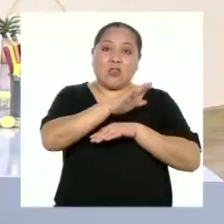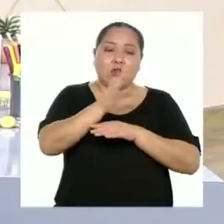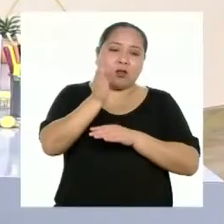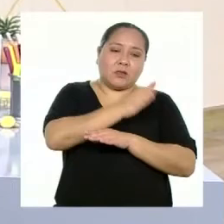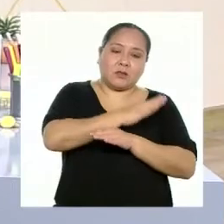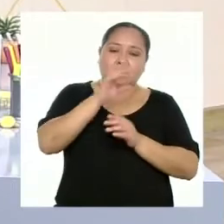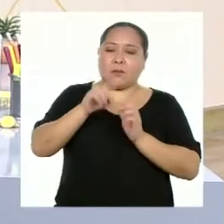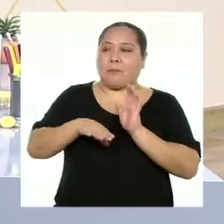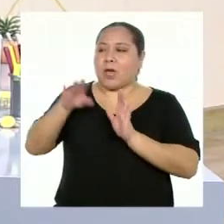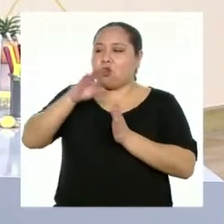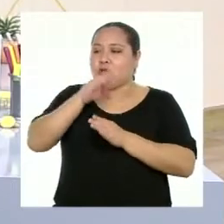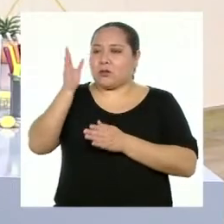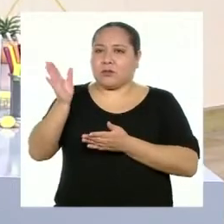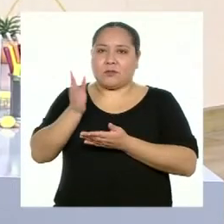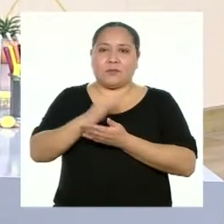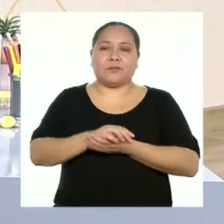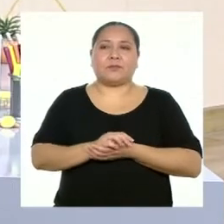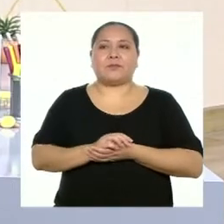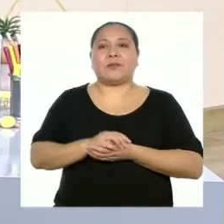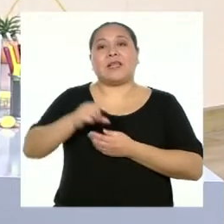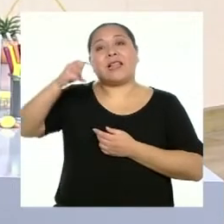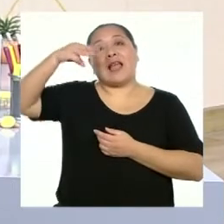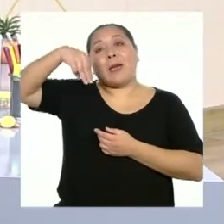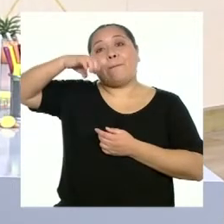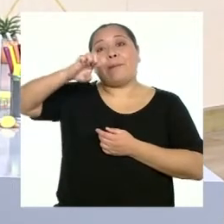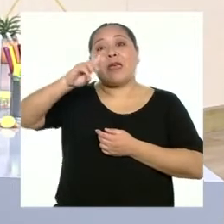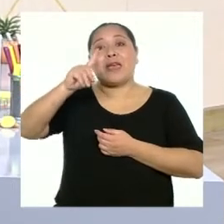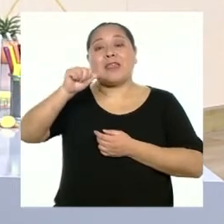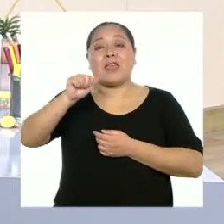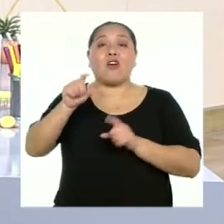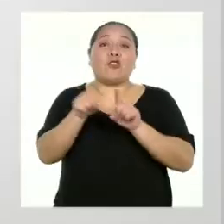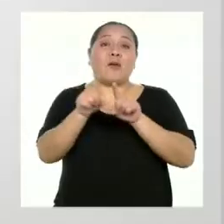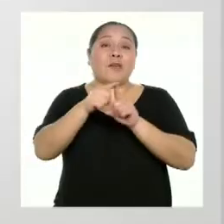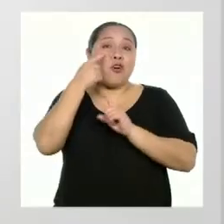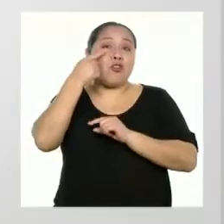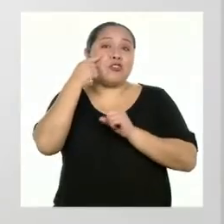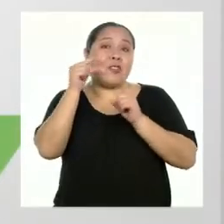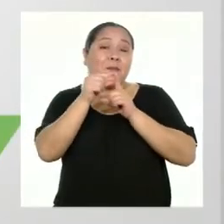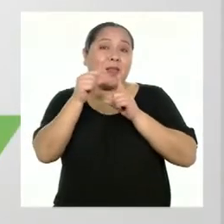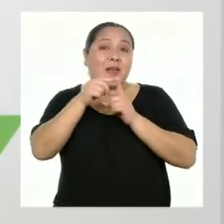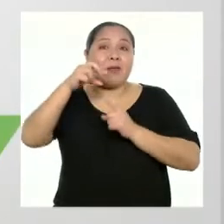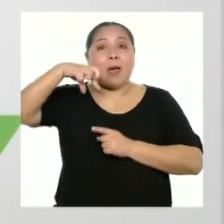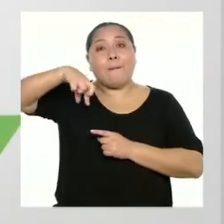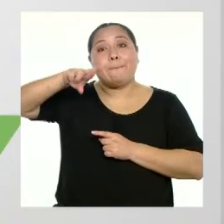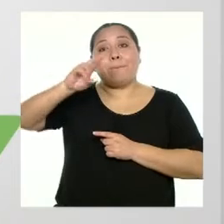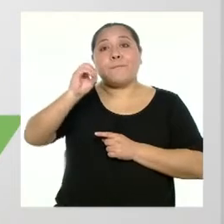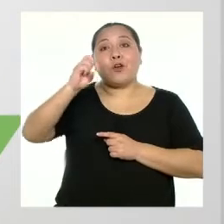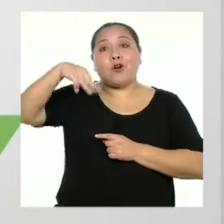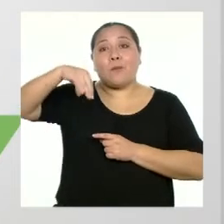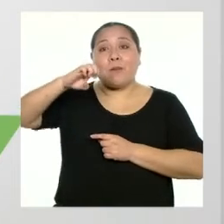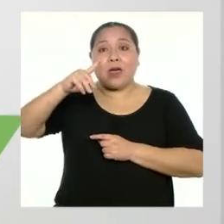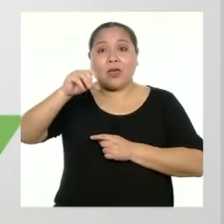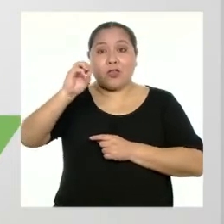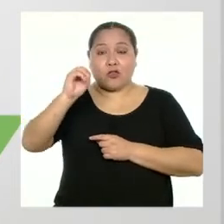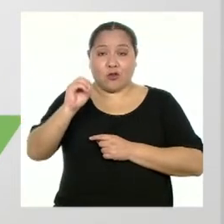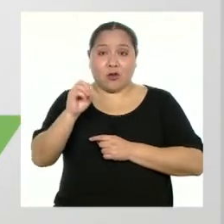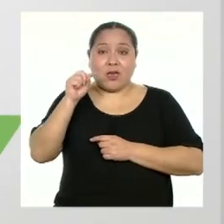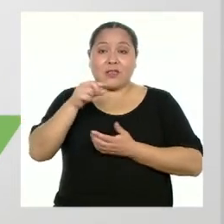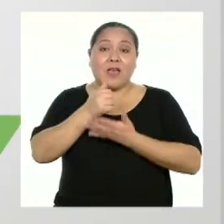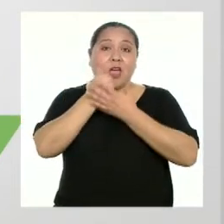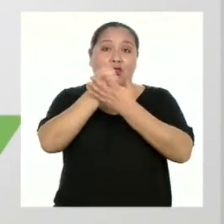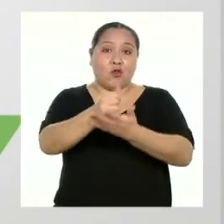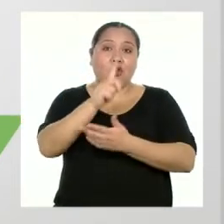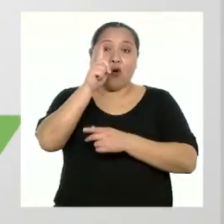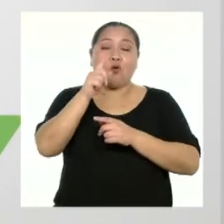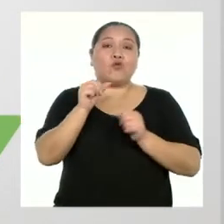valores. Finalmente, la media, más conocida como promedio, ¿no? Tú lo has dicho. Permite calcular un valor que